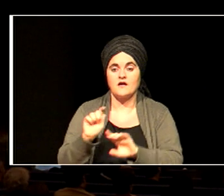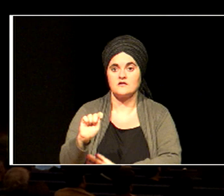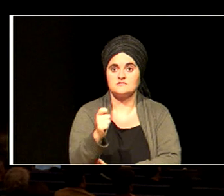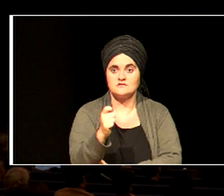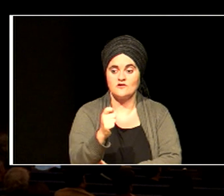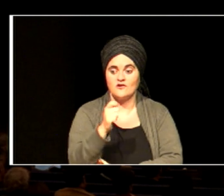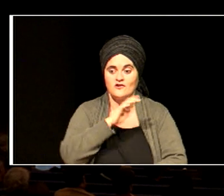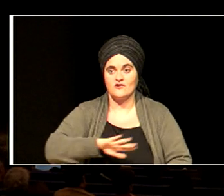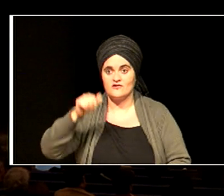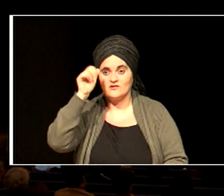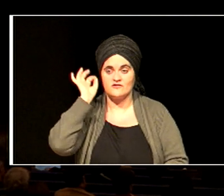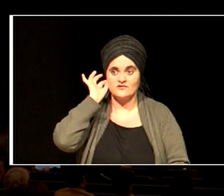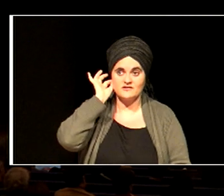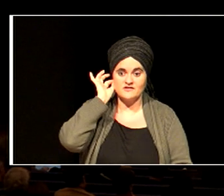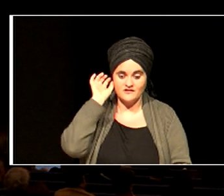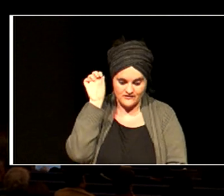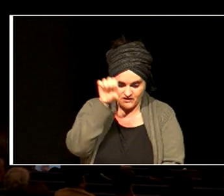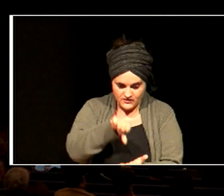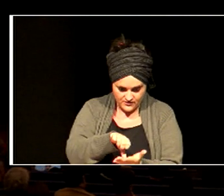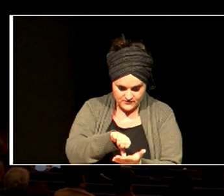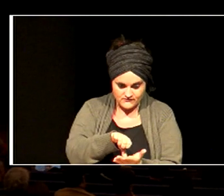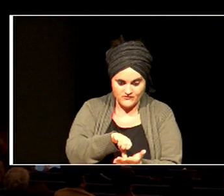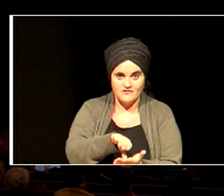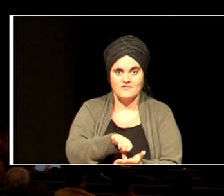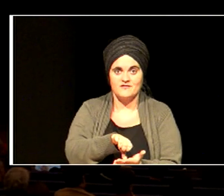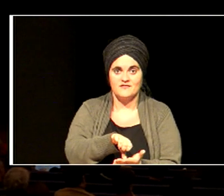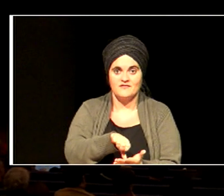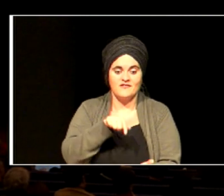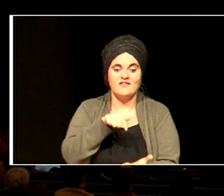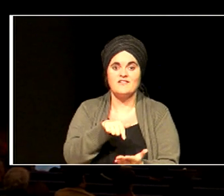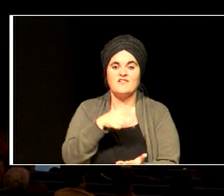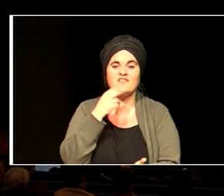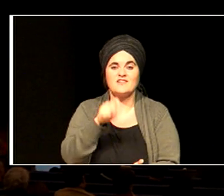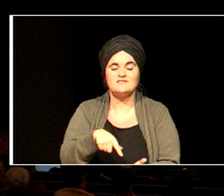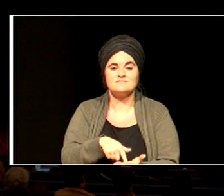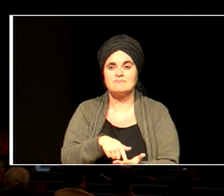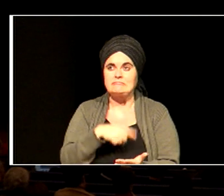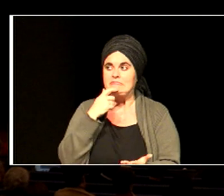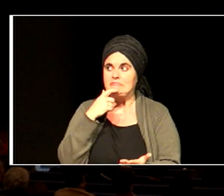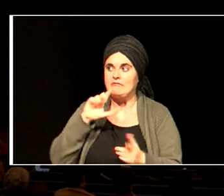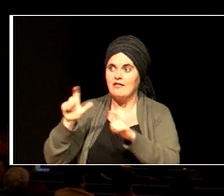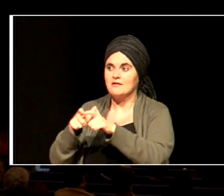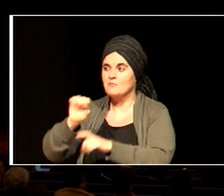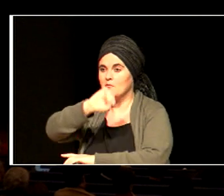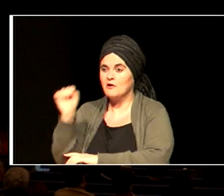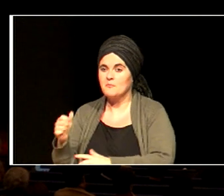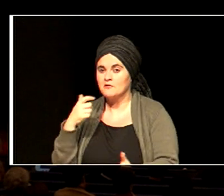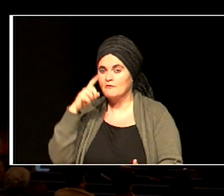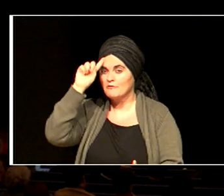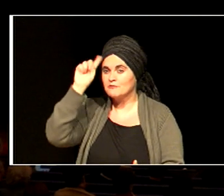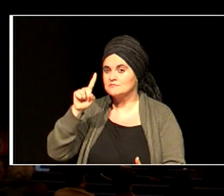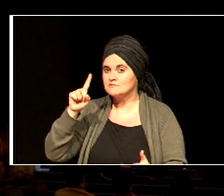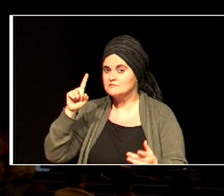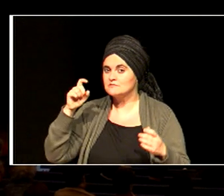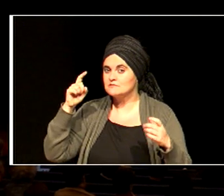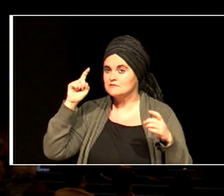y la niña de Osatus, que está en el centro y fuera egos, ¿quién sería? Y yo digo, ahora, no sé si sería el entrenador,